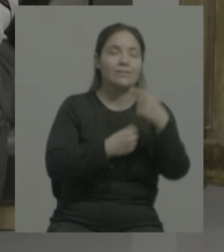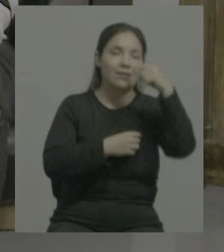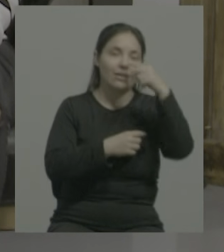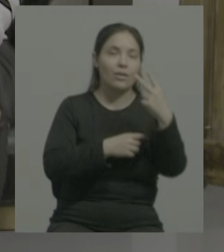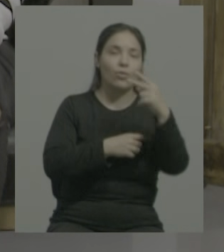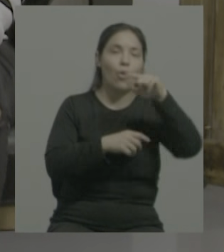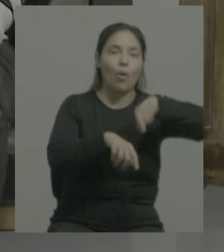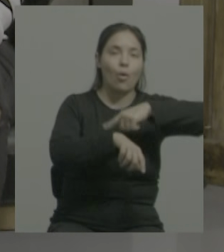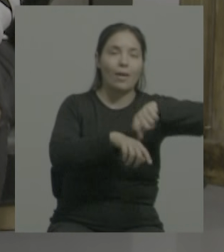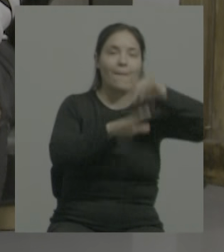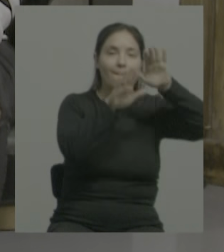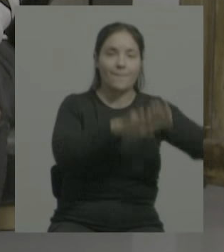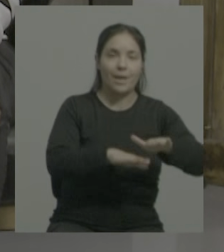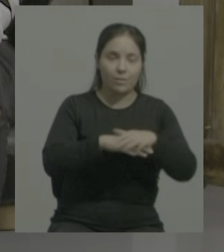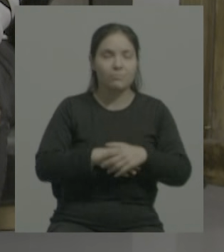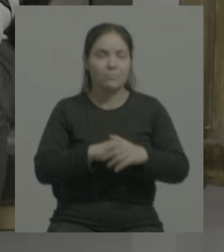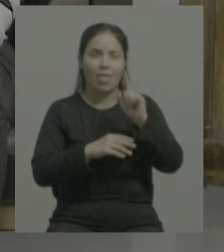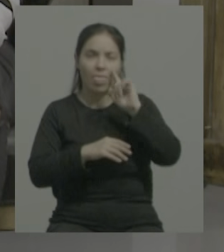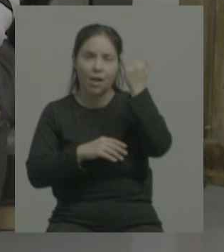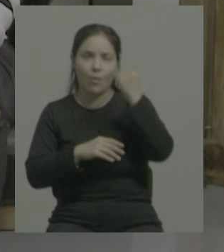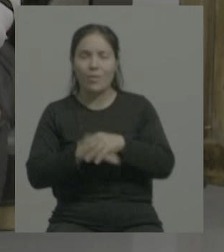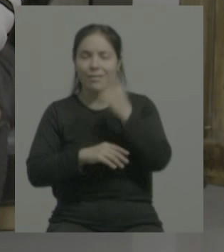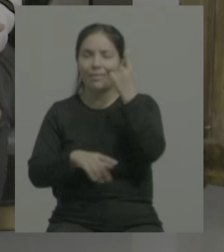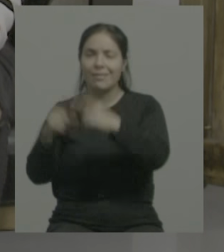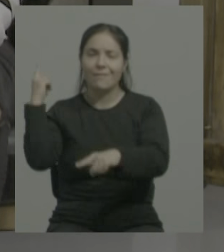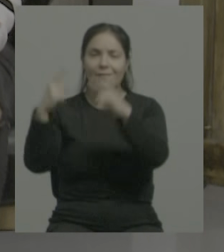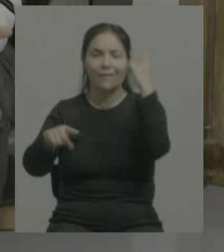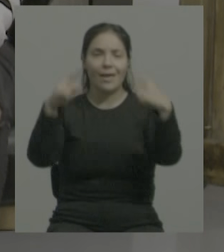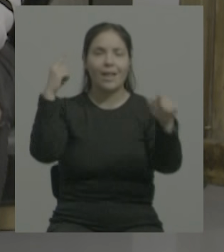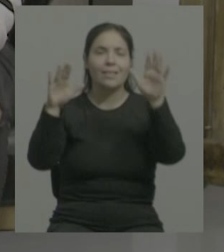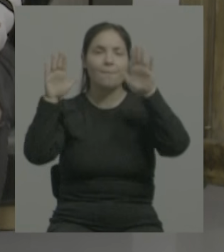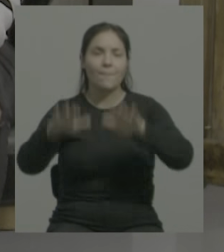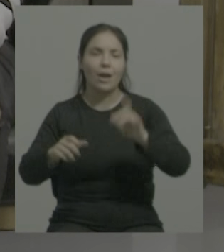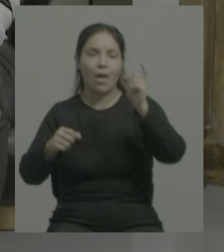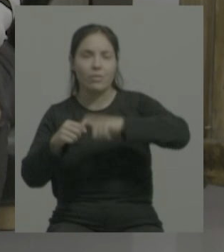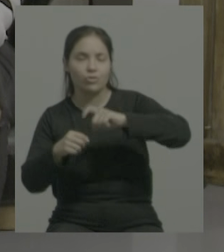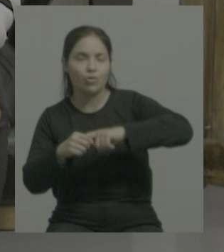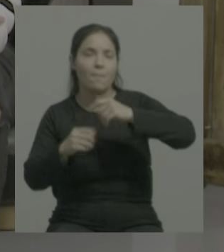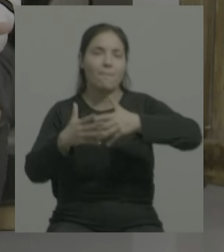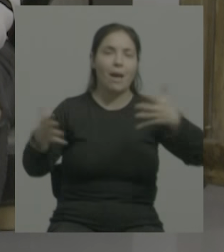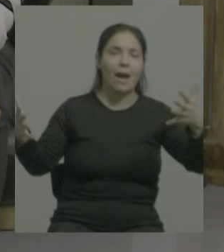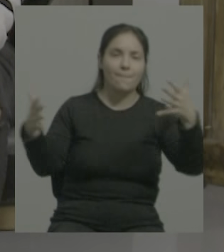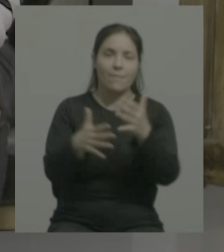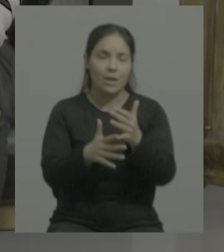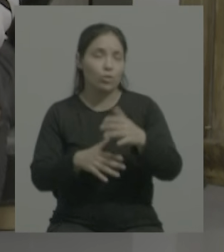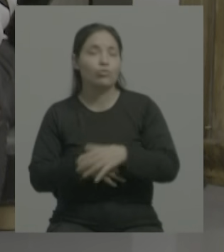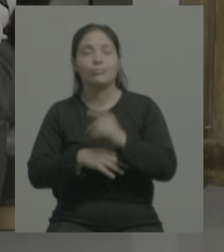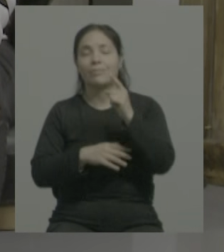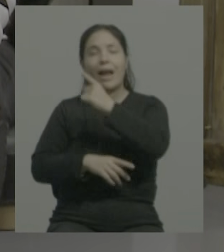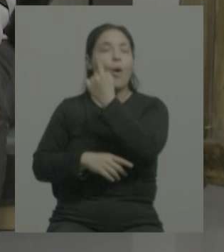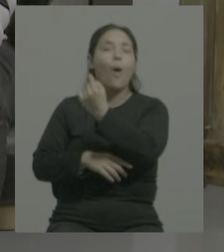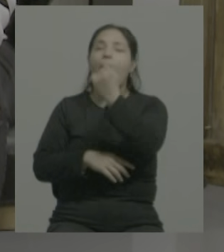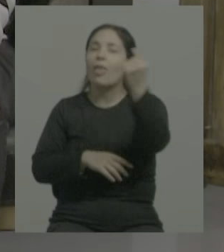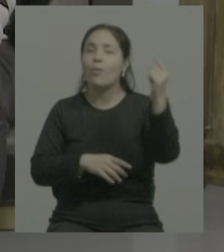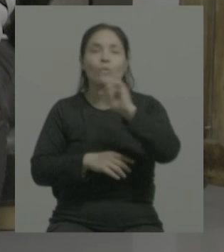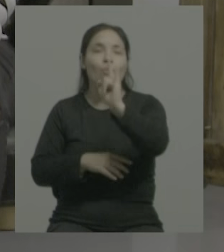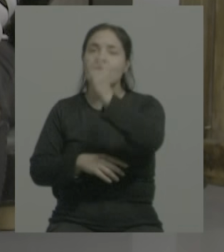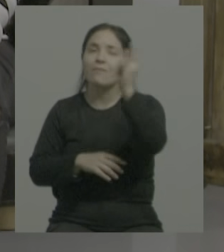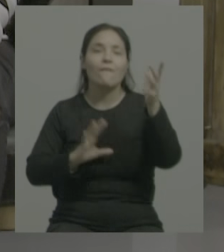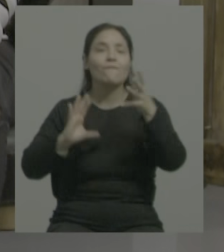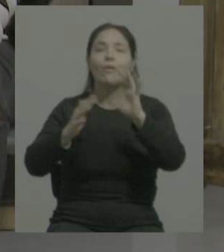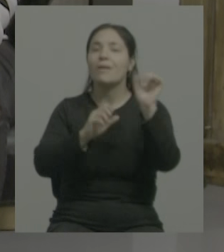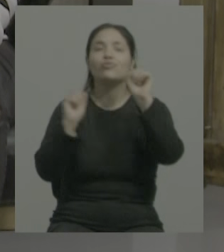acatamiento dispar. Creo que, bueno, cada universidad tiene lógicas, ¿no?, distintas de manifestarse y de hacer, y después